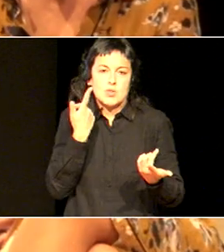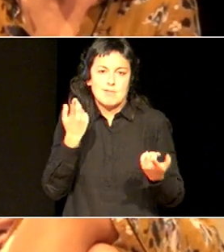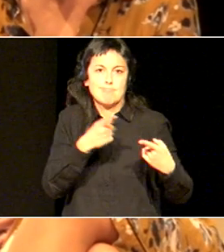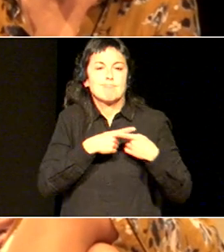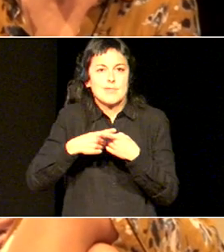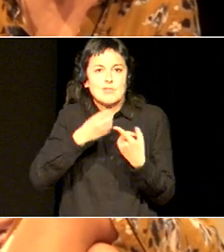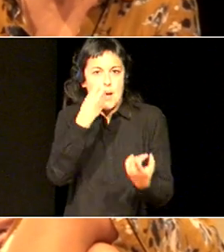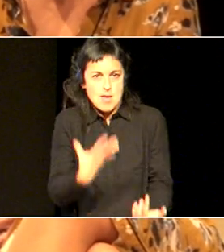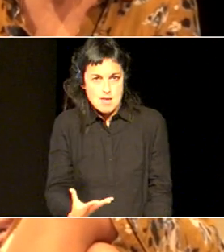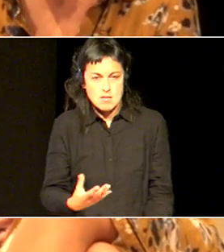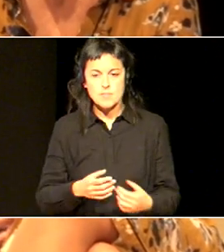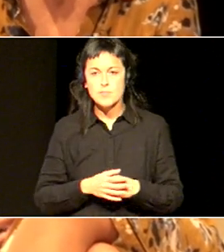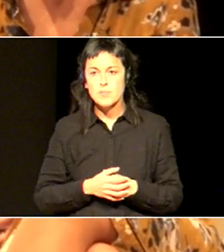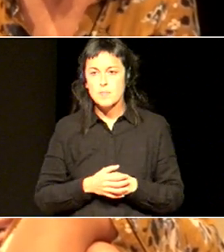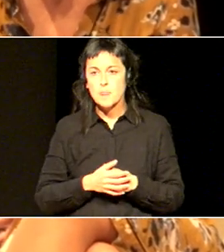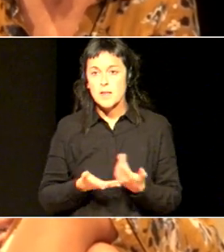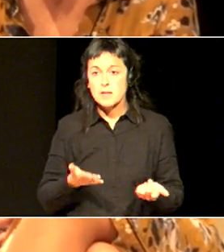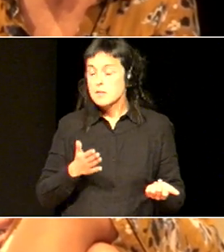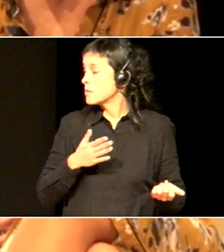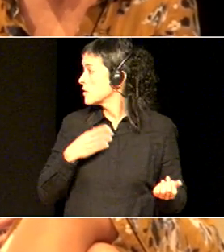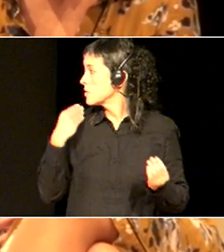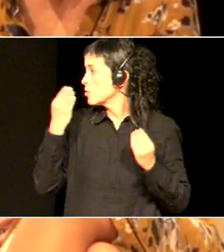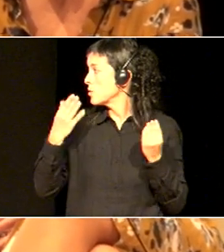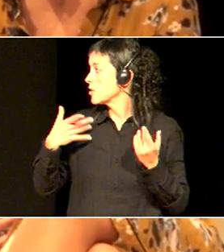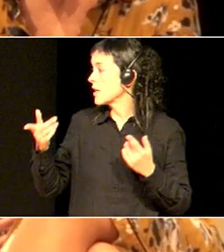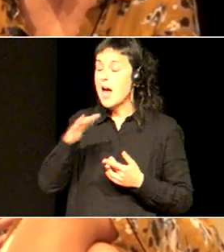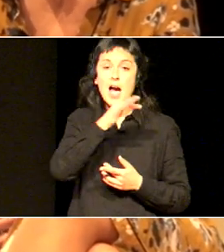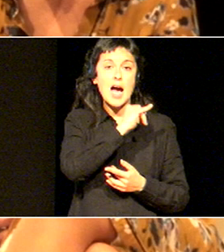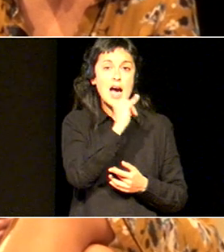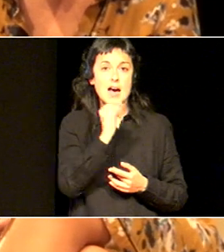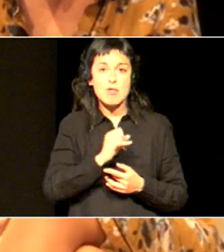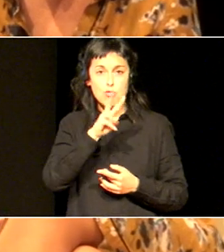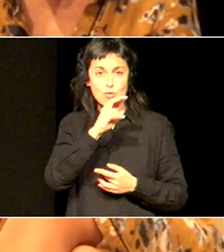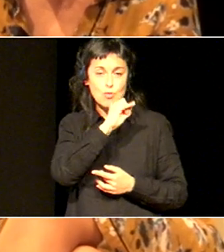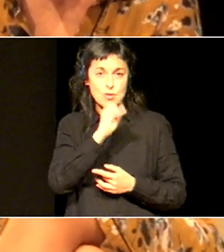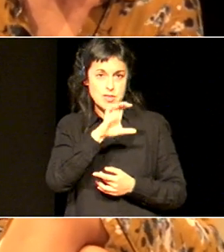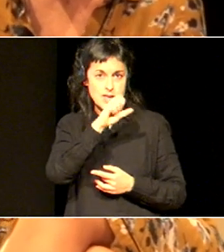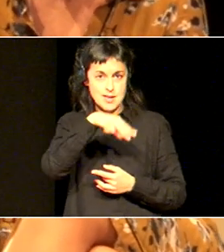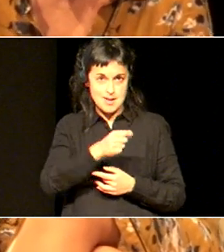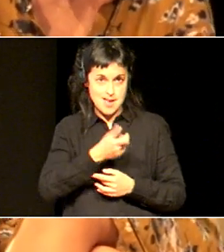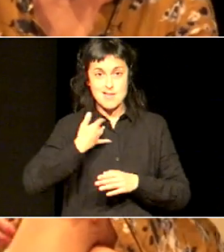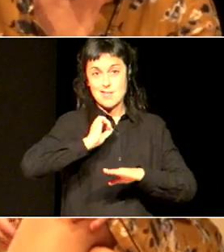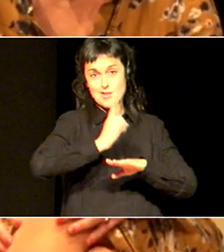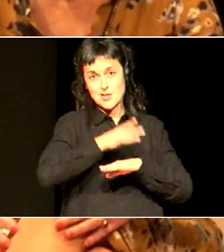dela. Horren nik uste dutena da, orain, Azuzena da zuzendaria, pasatuko diote hitza.